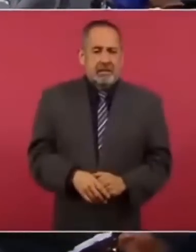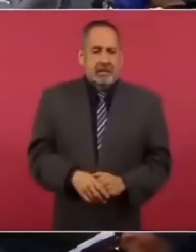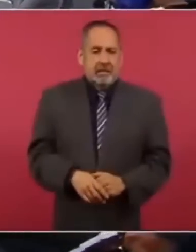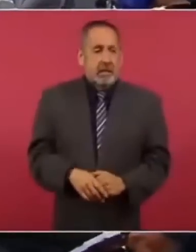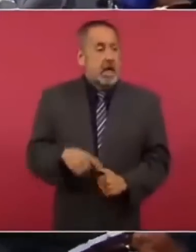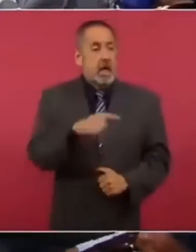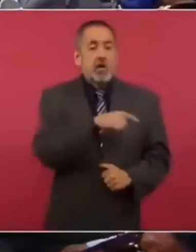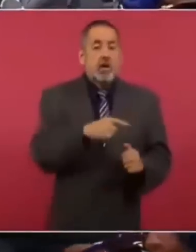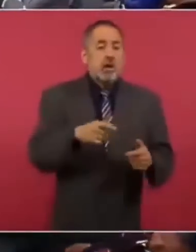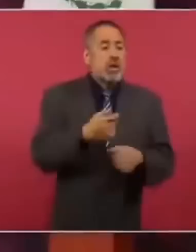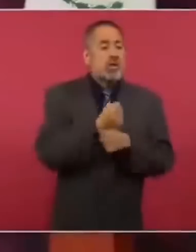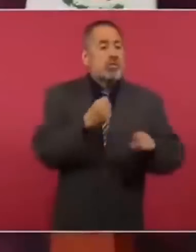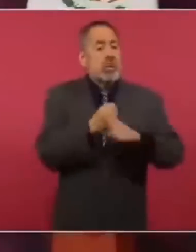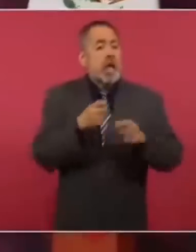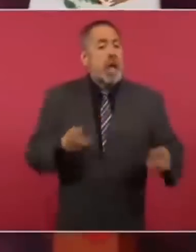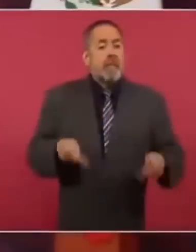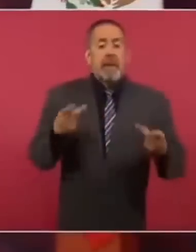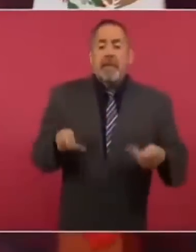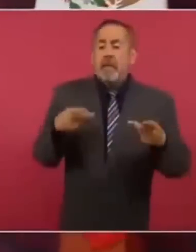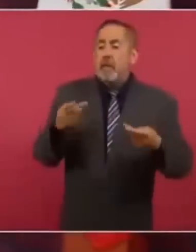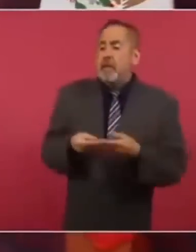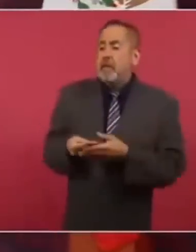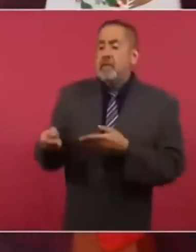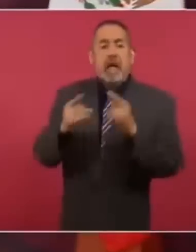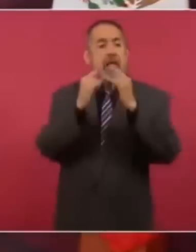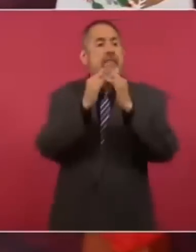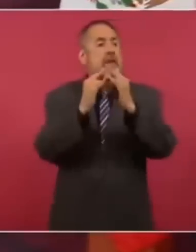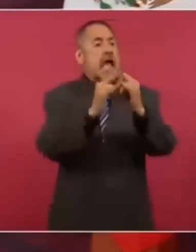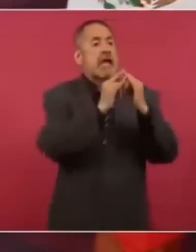Venden armas de alto poder en sus tianguis.